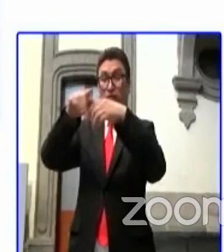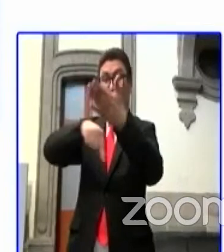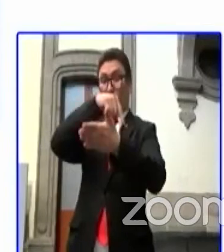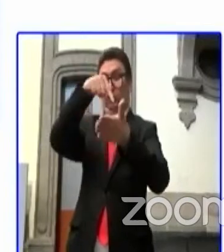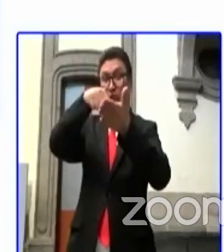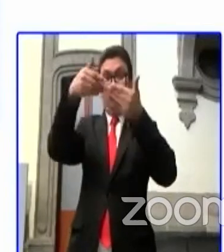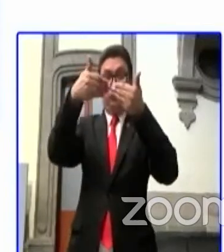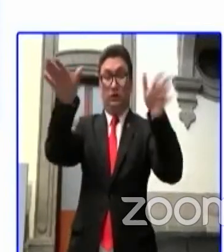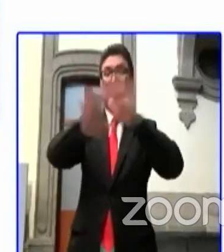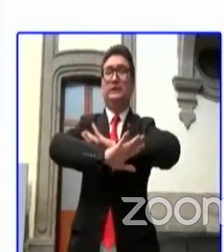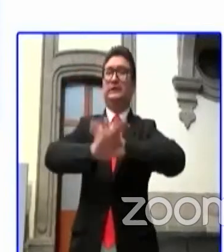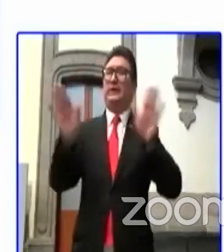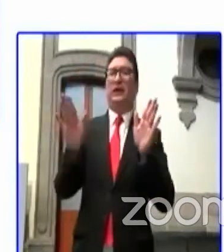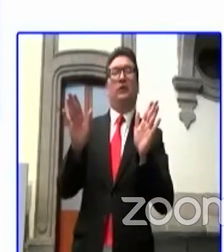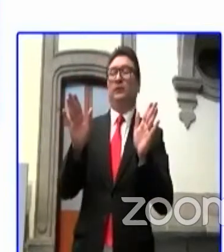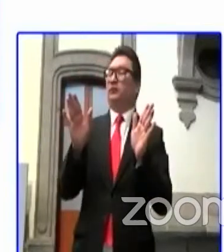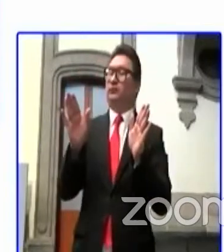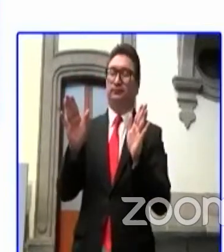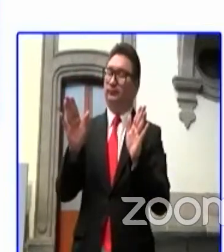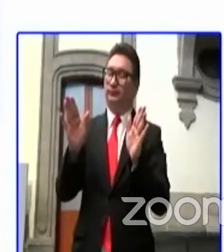la, para transformar